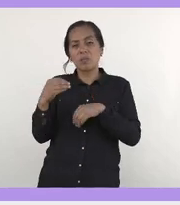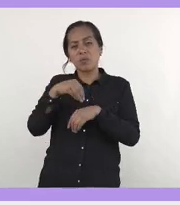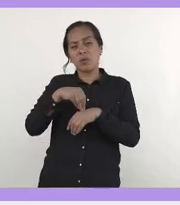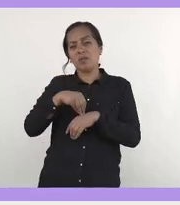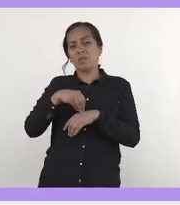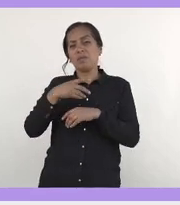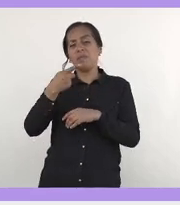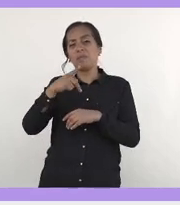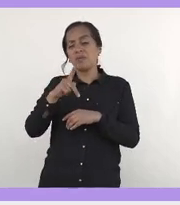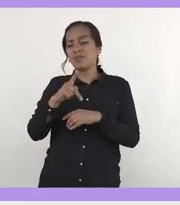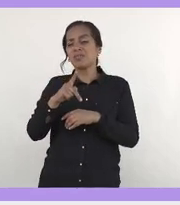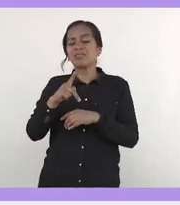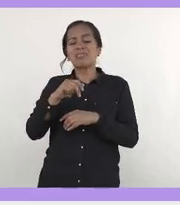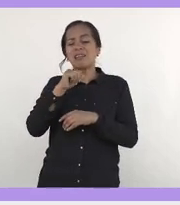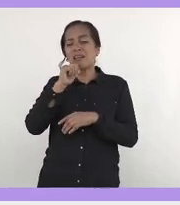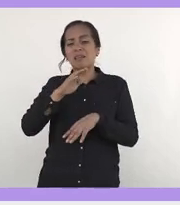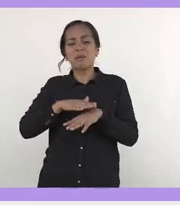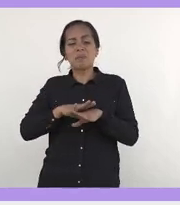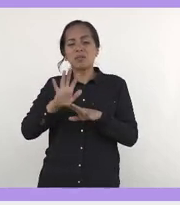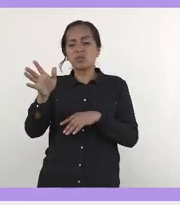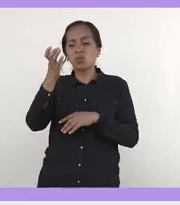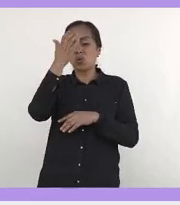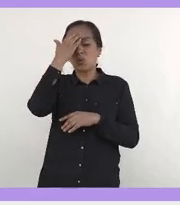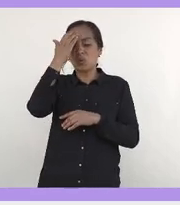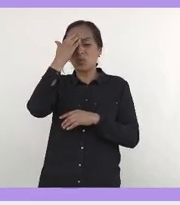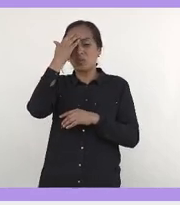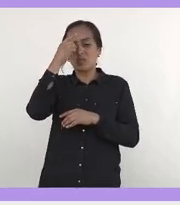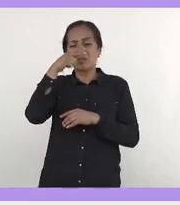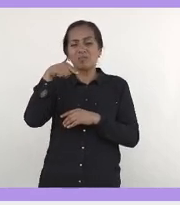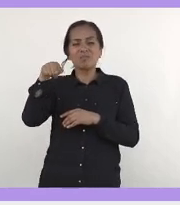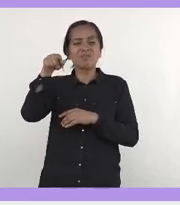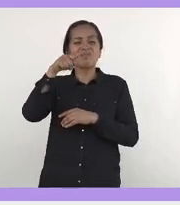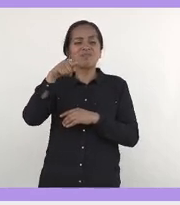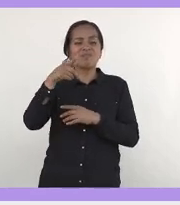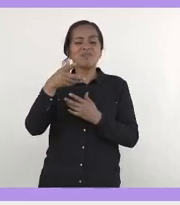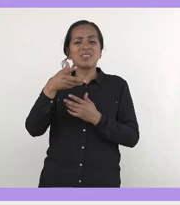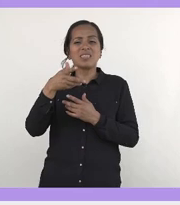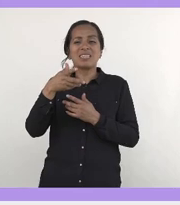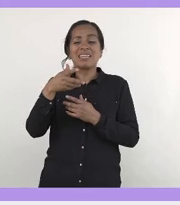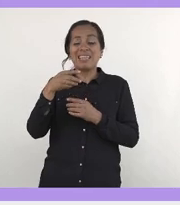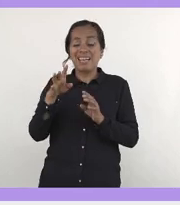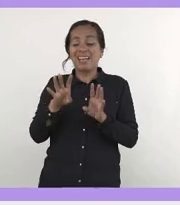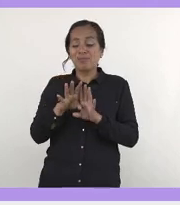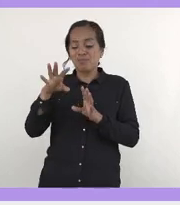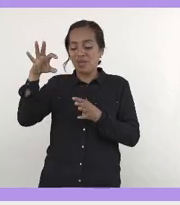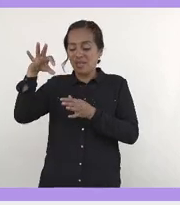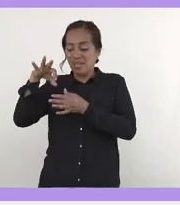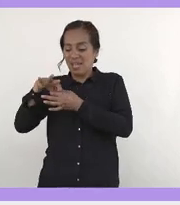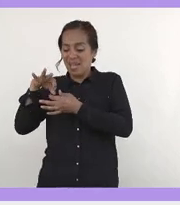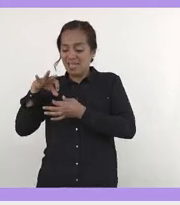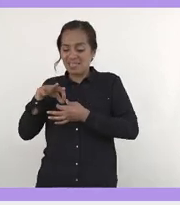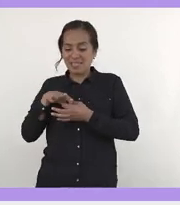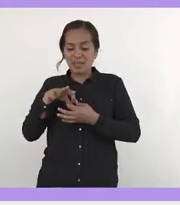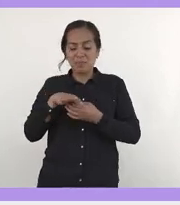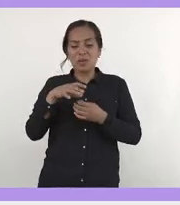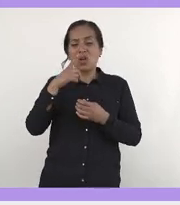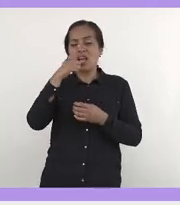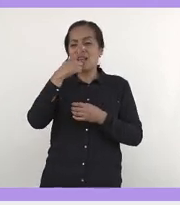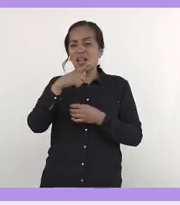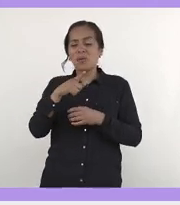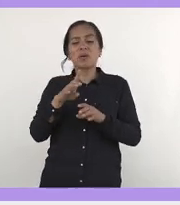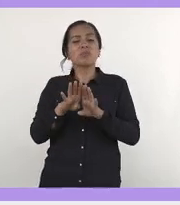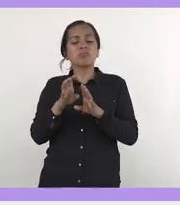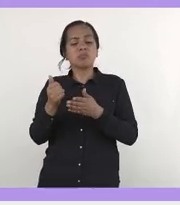nada más el chiste es como saber conocer y encontrar este puente que creo que es lo que andamos buscando no y el lenguaje nos ayuda